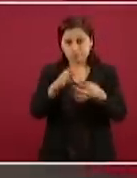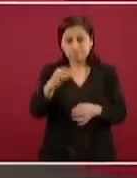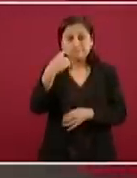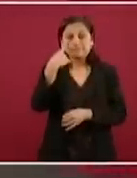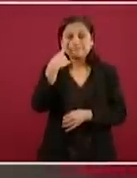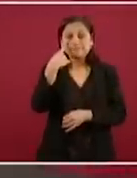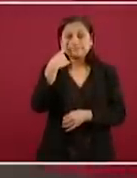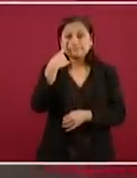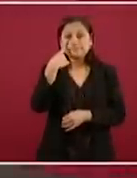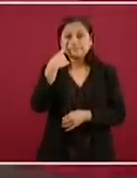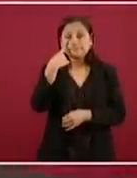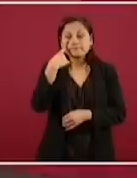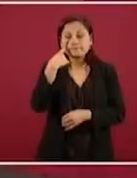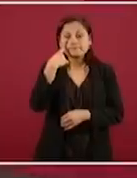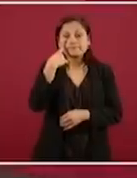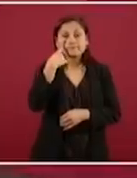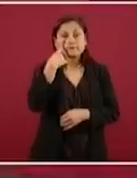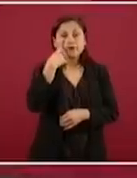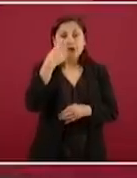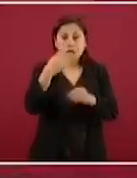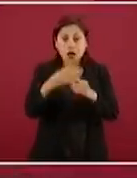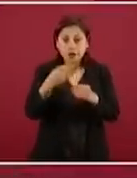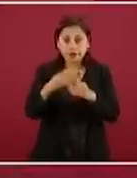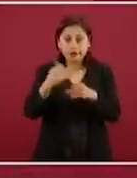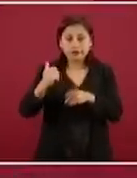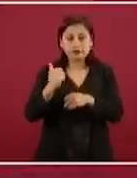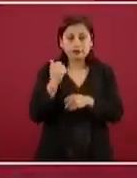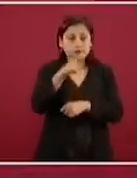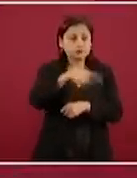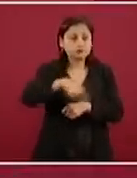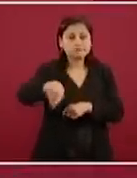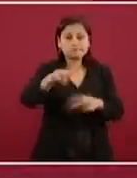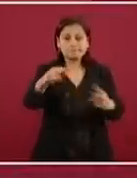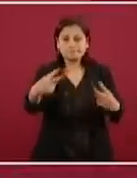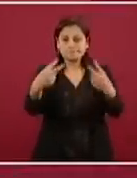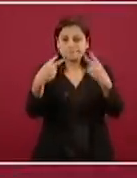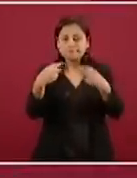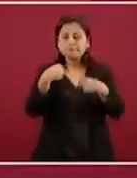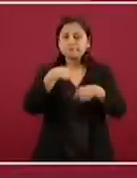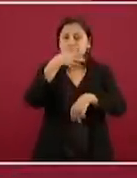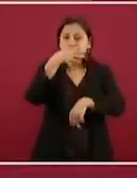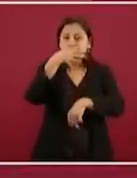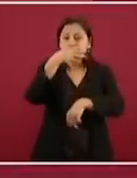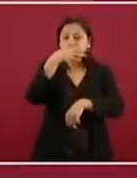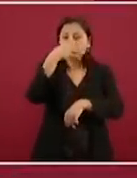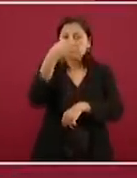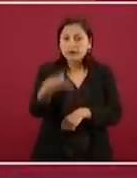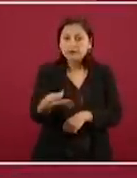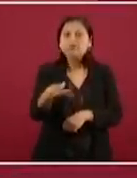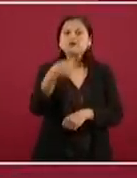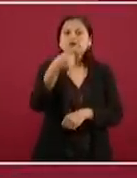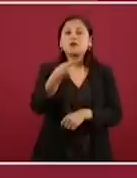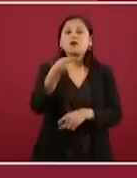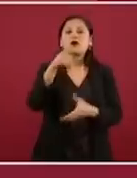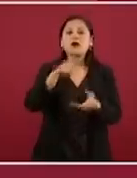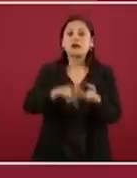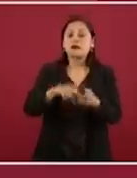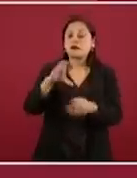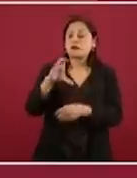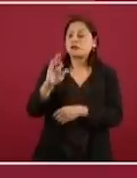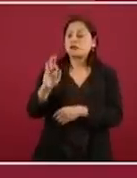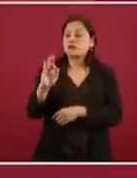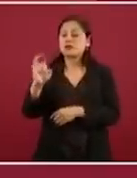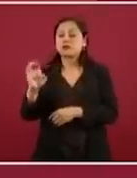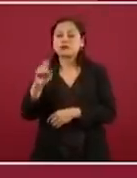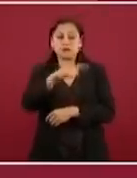a todos los usuarios de la Comisión Federal de Electricidad. Dos